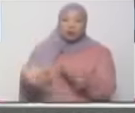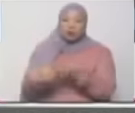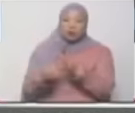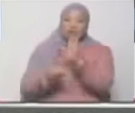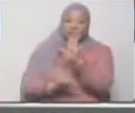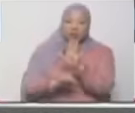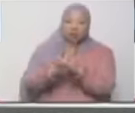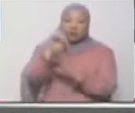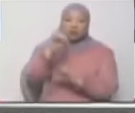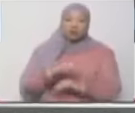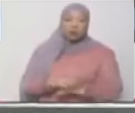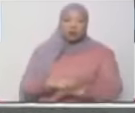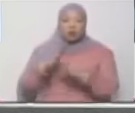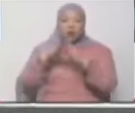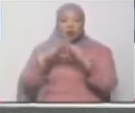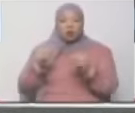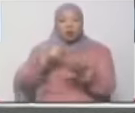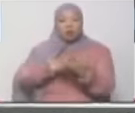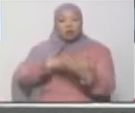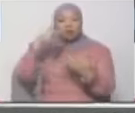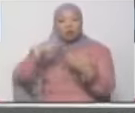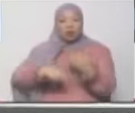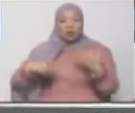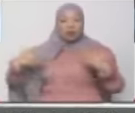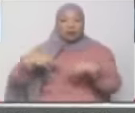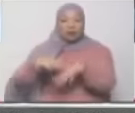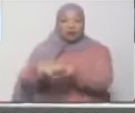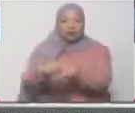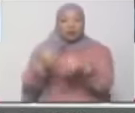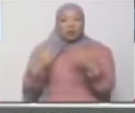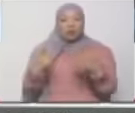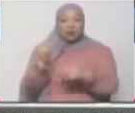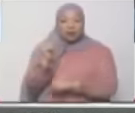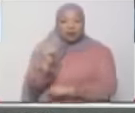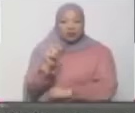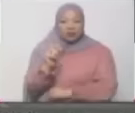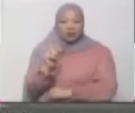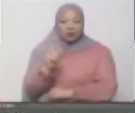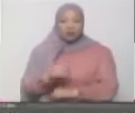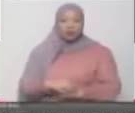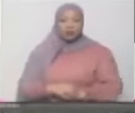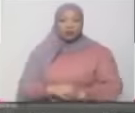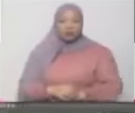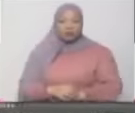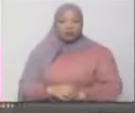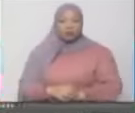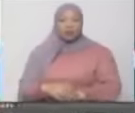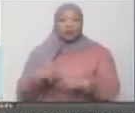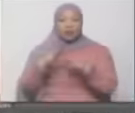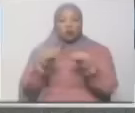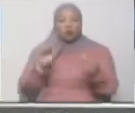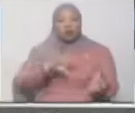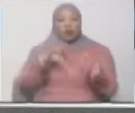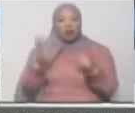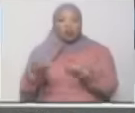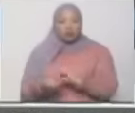desarrollo de todo el plan integral de las 7 transformaciones. Todas las